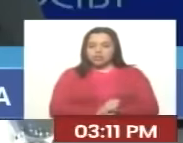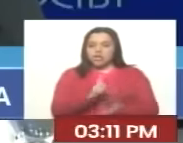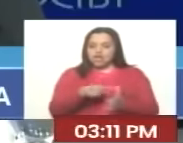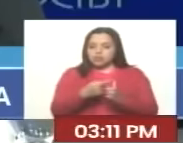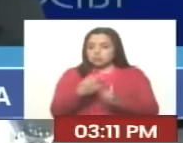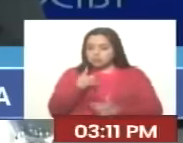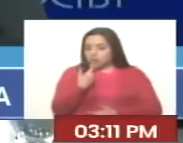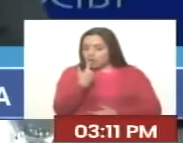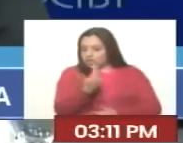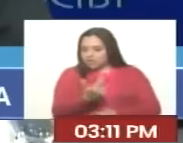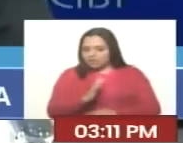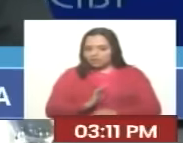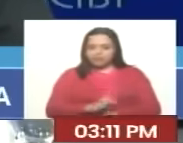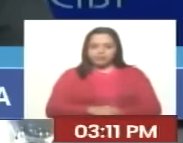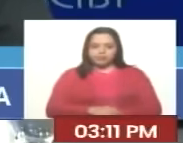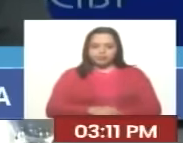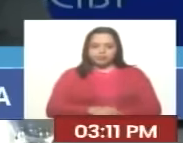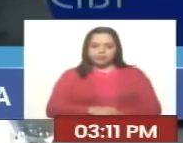que